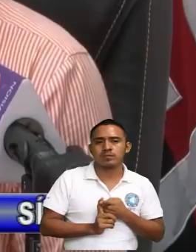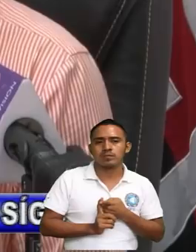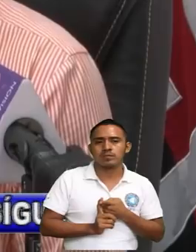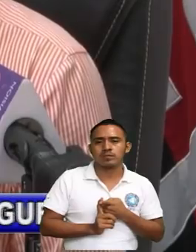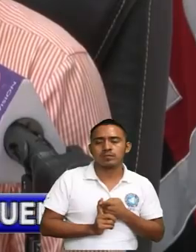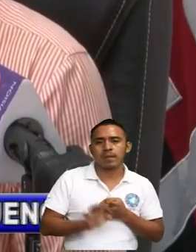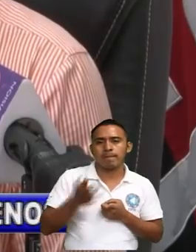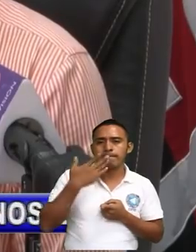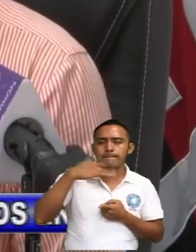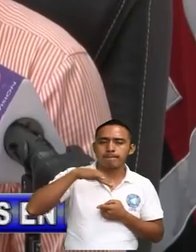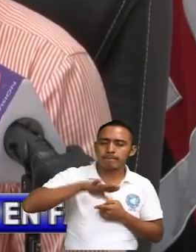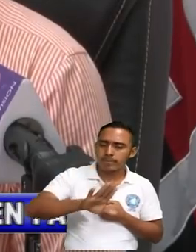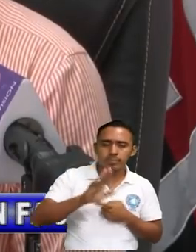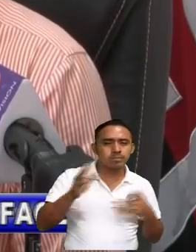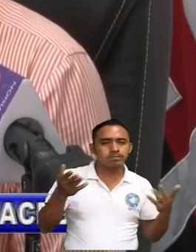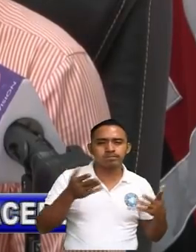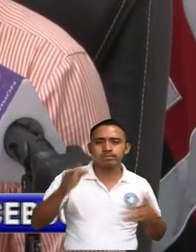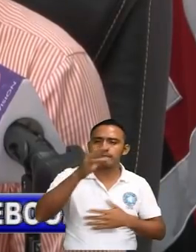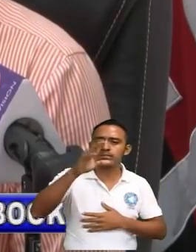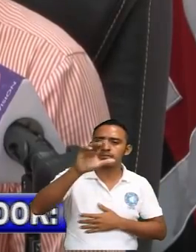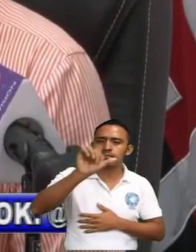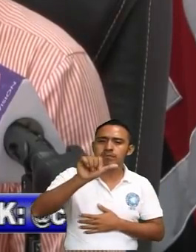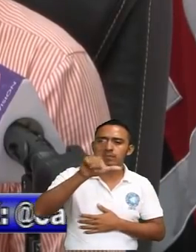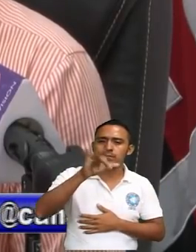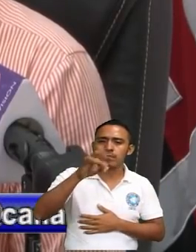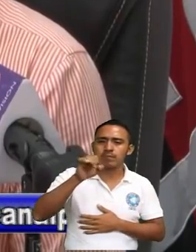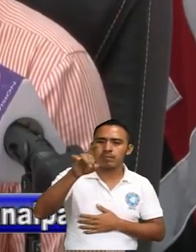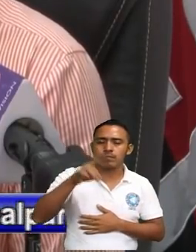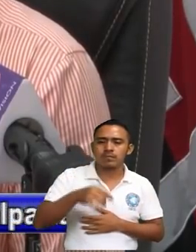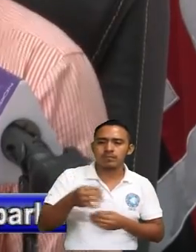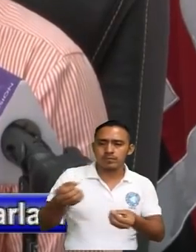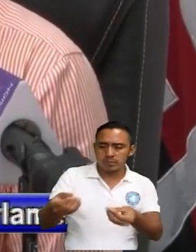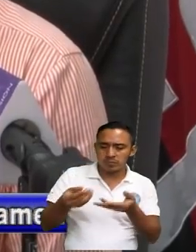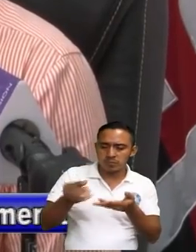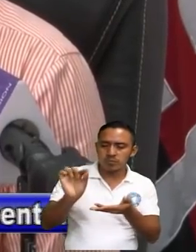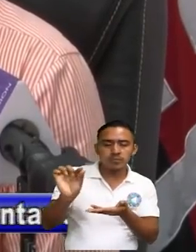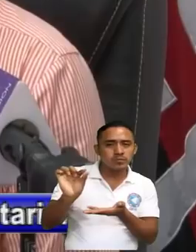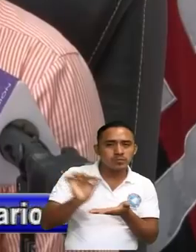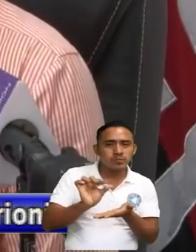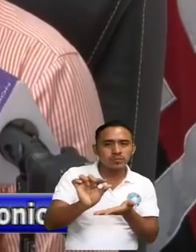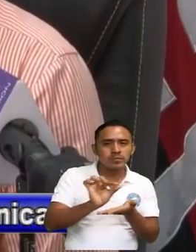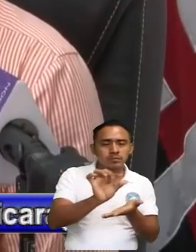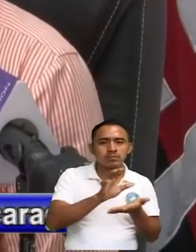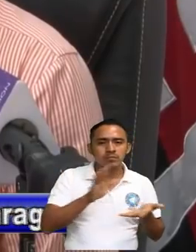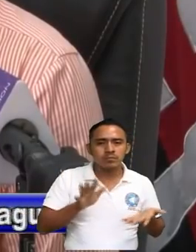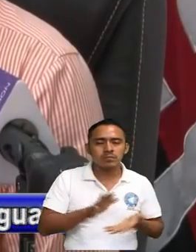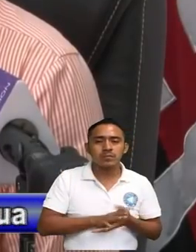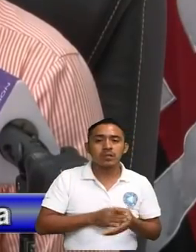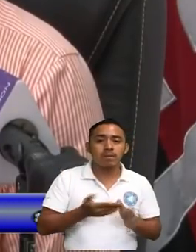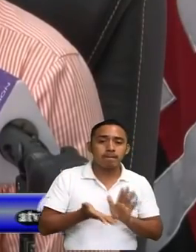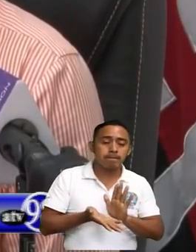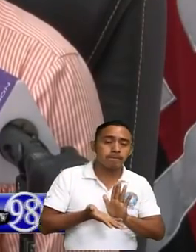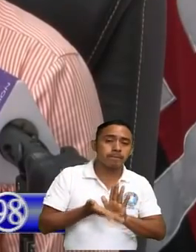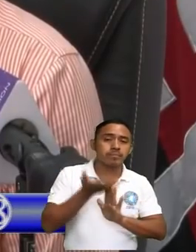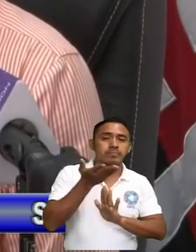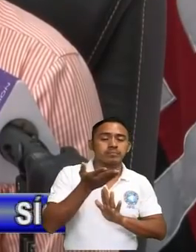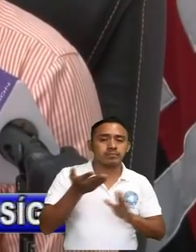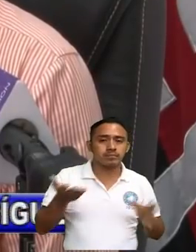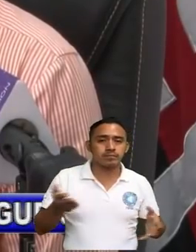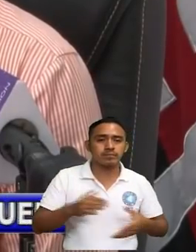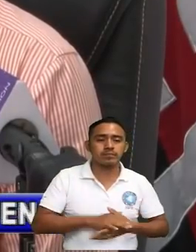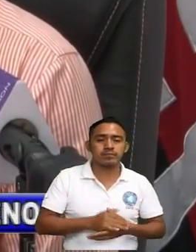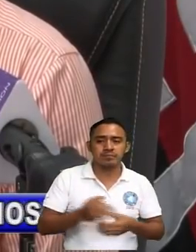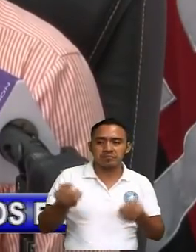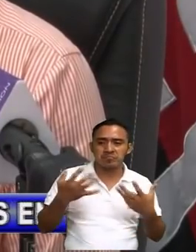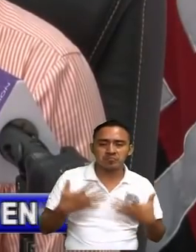la mala calidad de la semilla que están recibiendo ahorita, que ha elevado, de acuerdo a lo